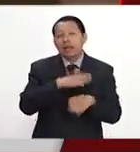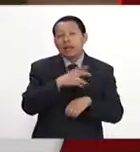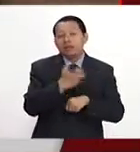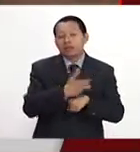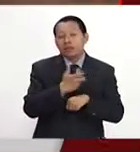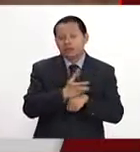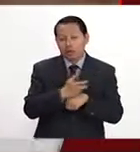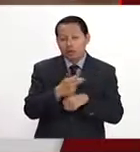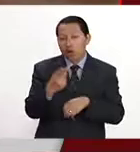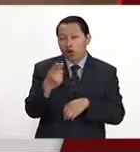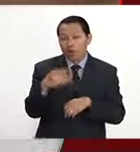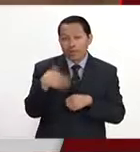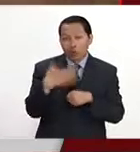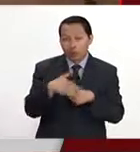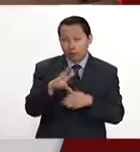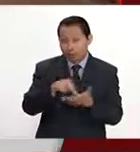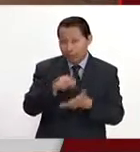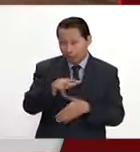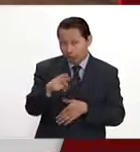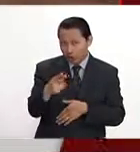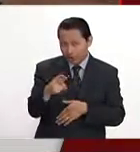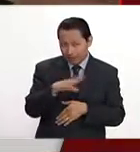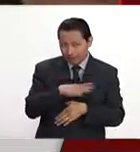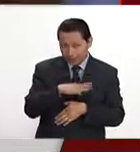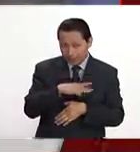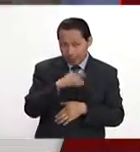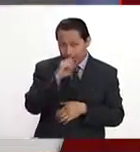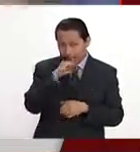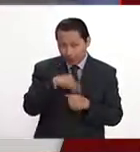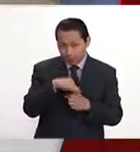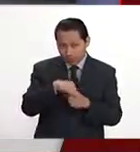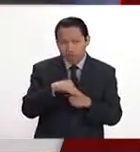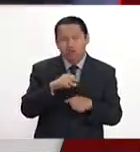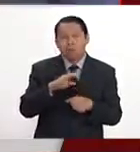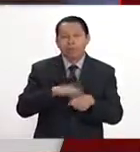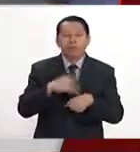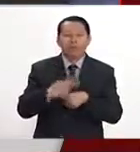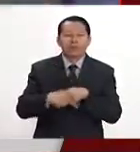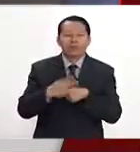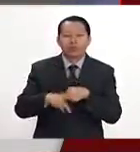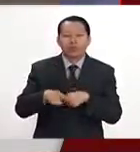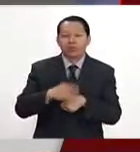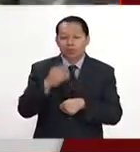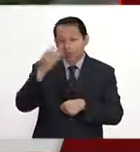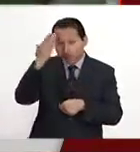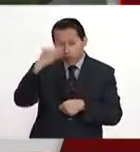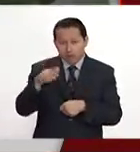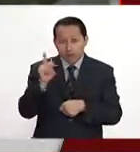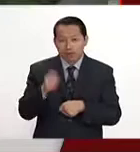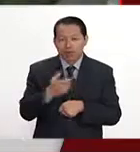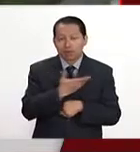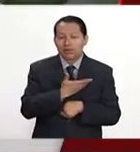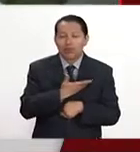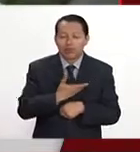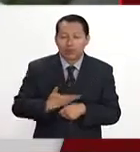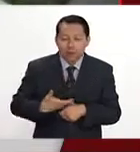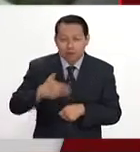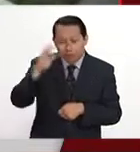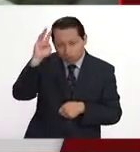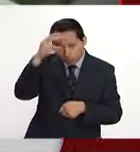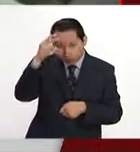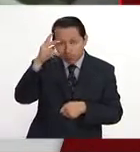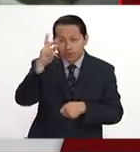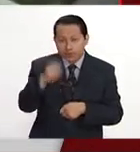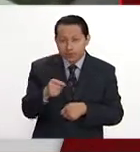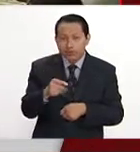Unidos, que son en noviembre próximo. Eso es todavía más peligroso porque sabemos que el presidente Donald Trump